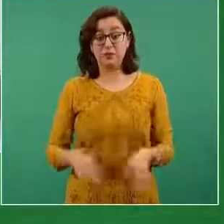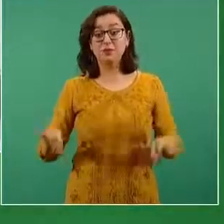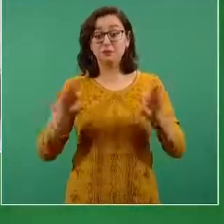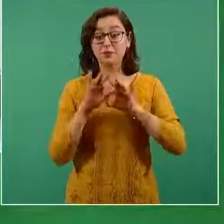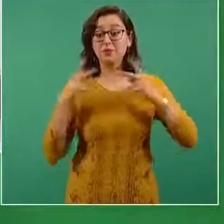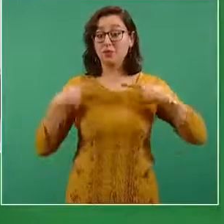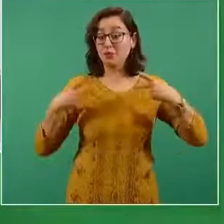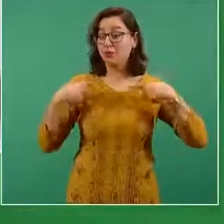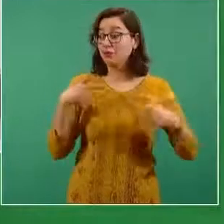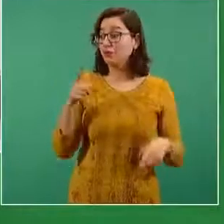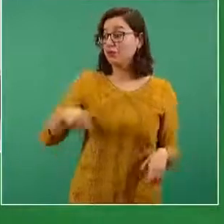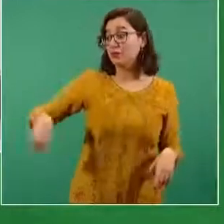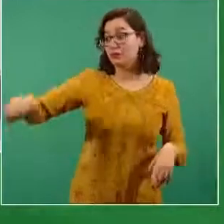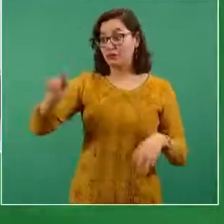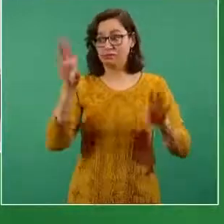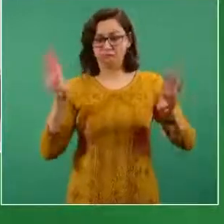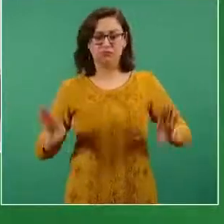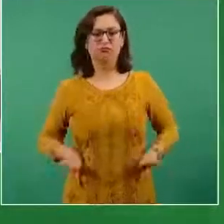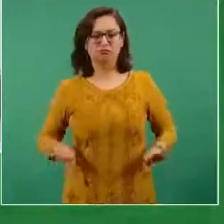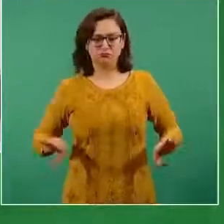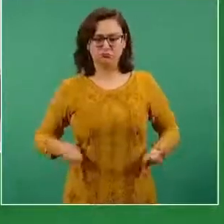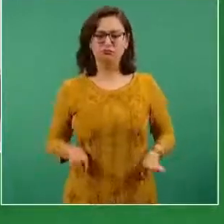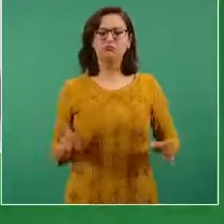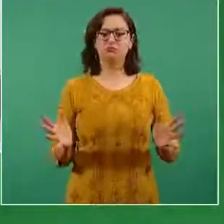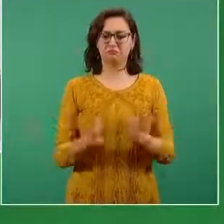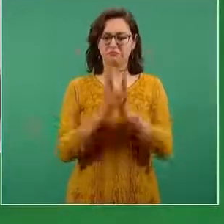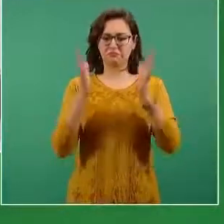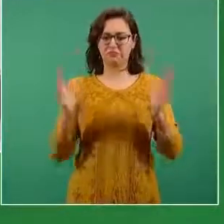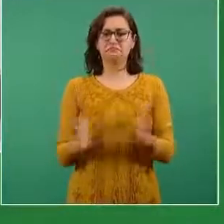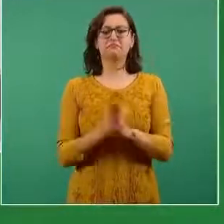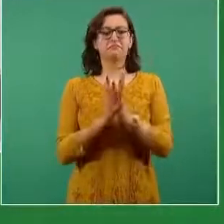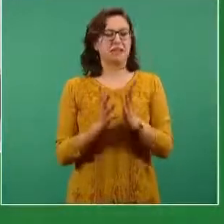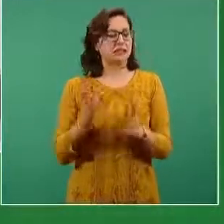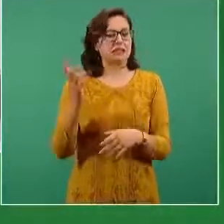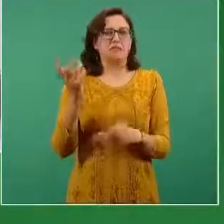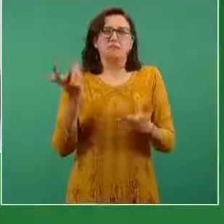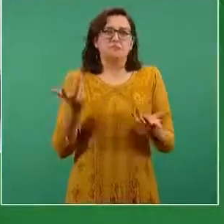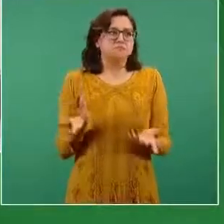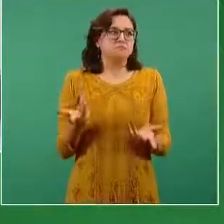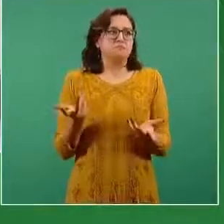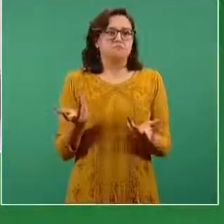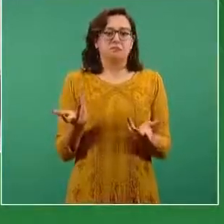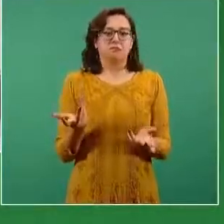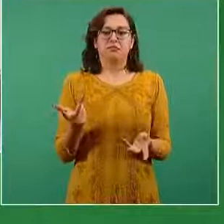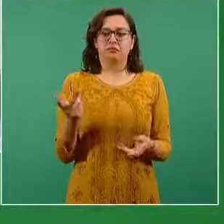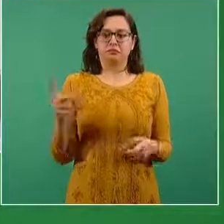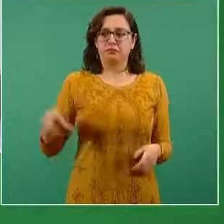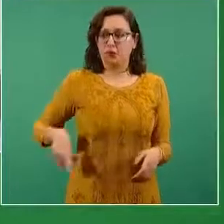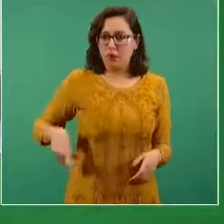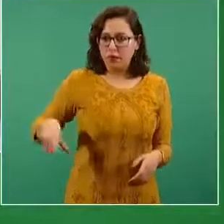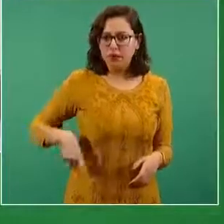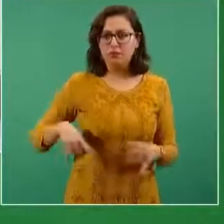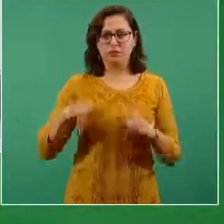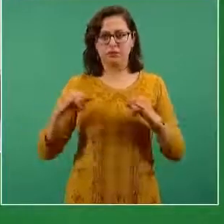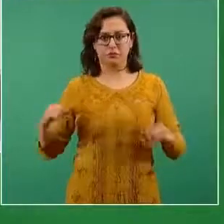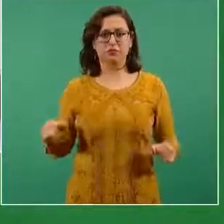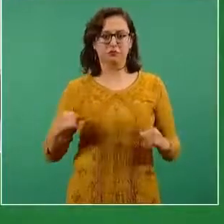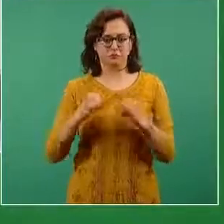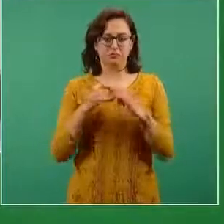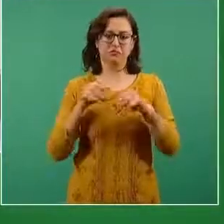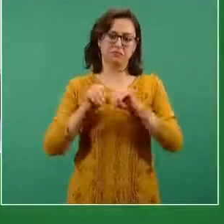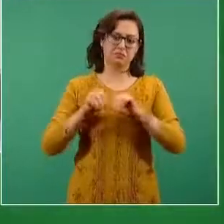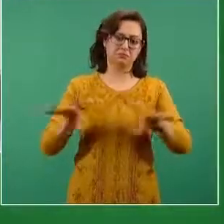de la gente y la orientación que se le ha dado desde el gobierno y las instituciones a